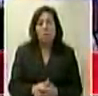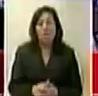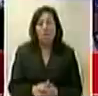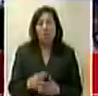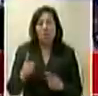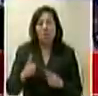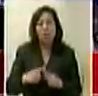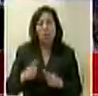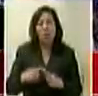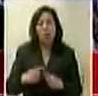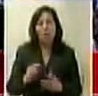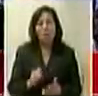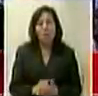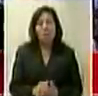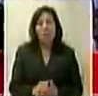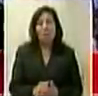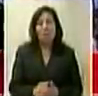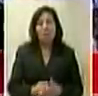terrorista,